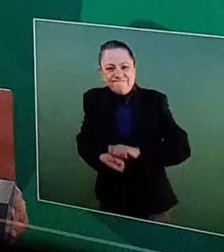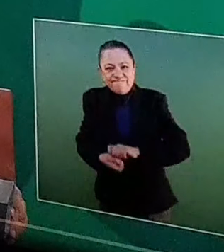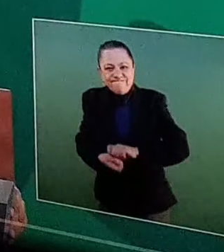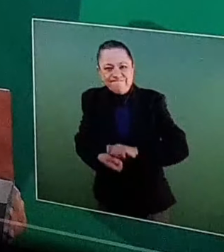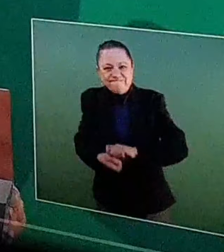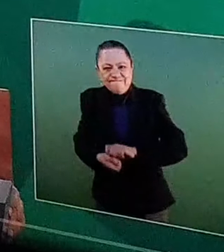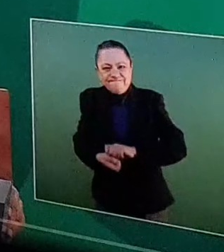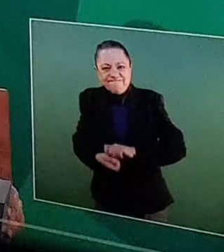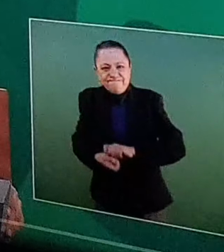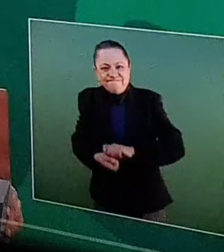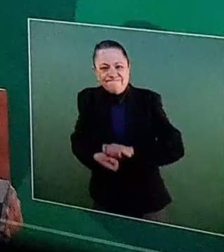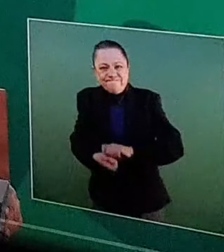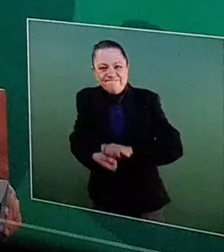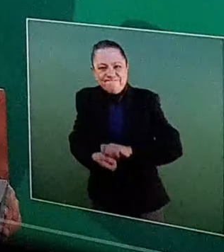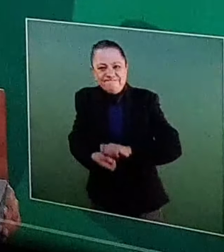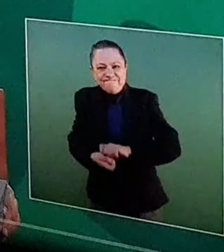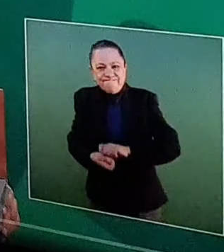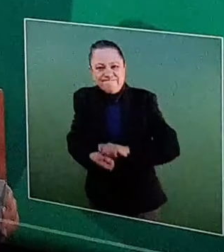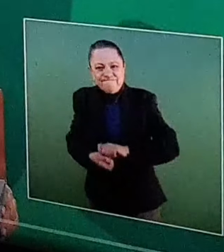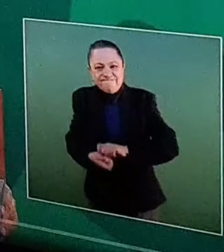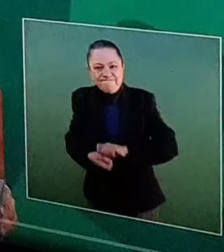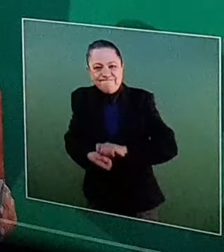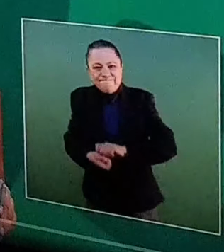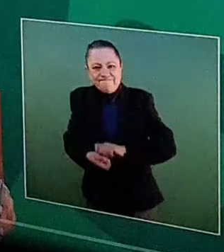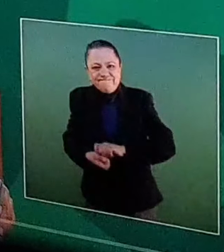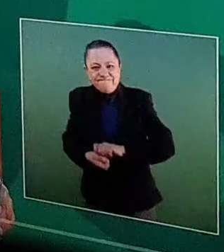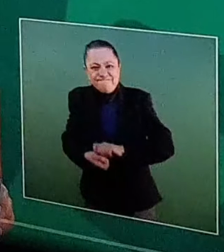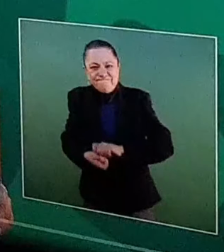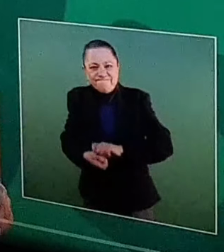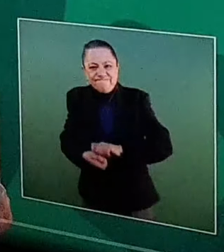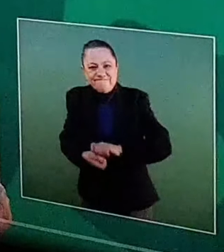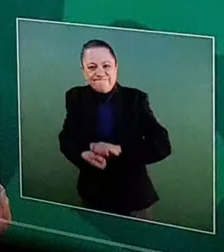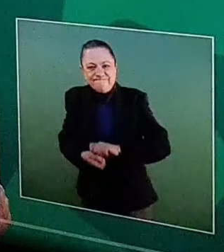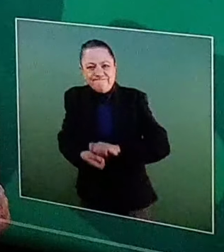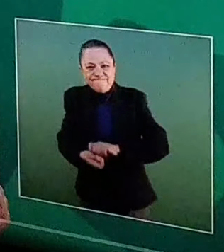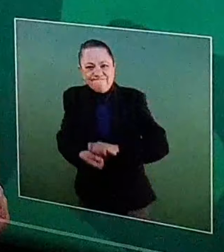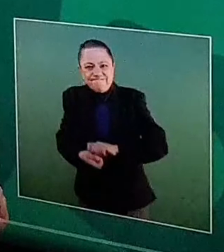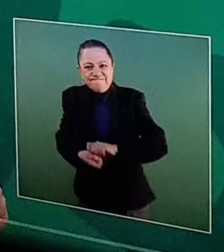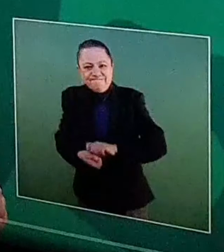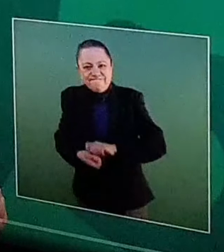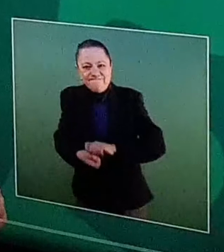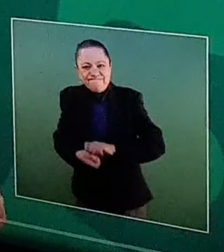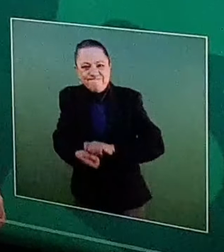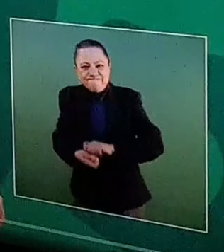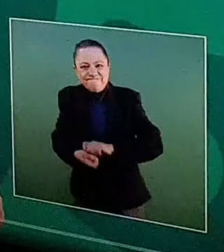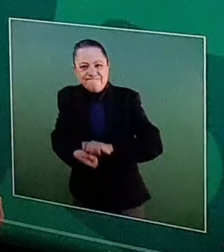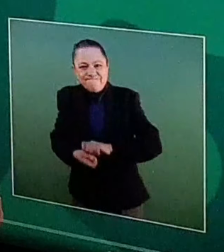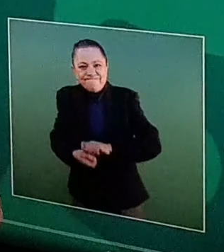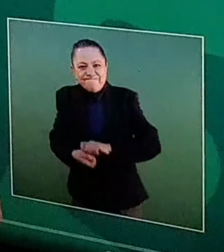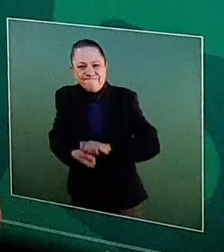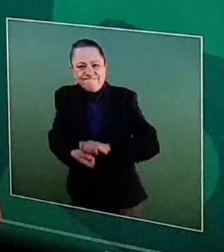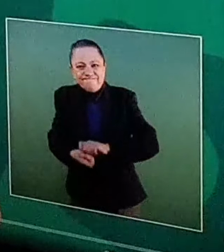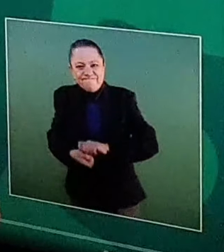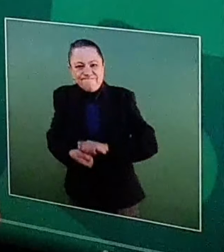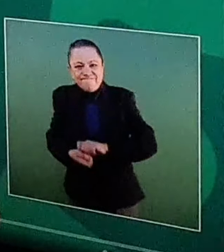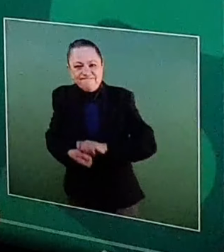de pilhagem para arrasar com a empresa nacional e só proteger os grandes negócios